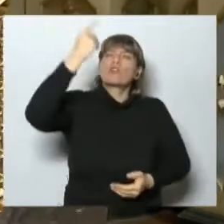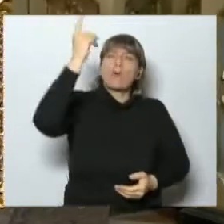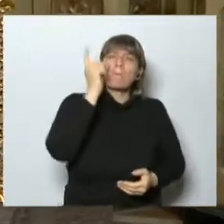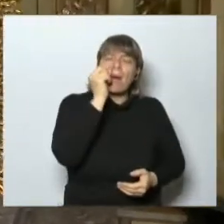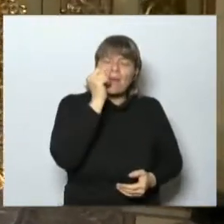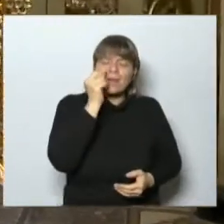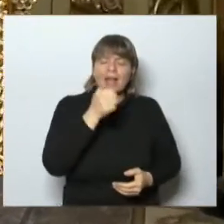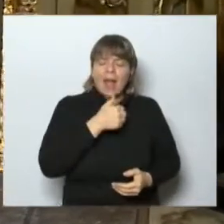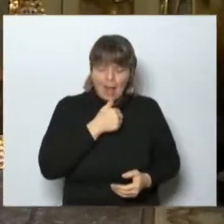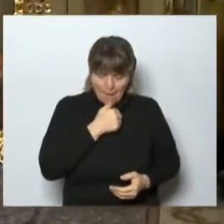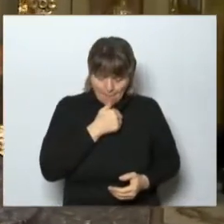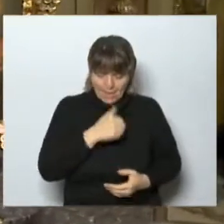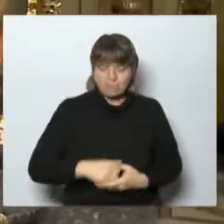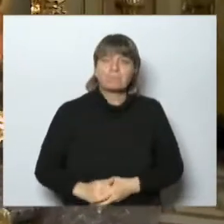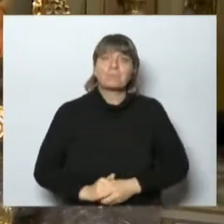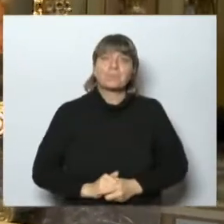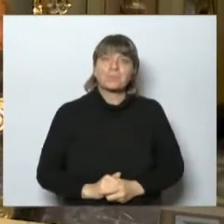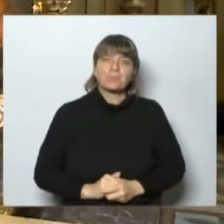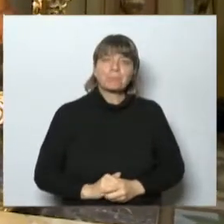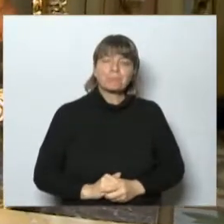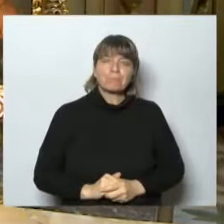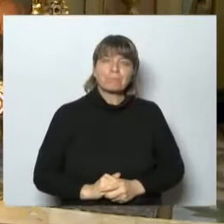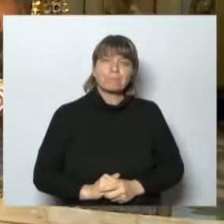de Dios Padre. Amén.